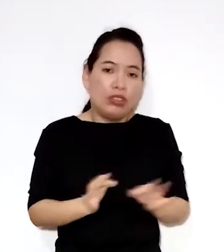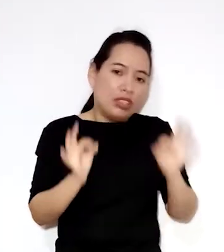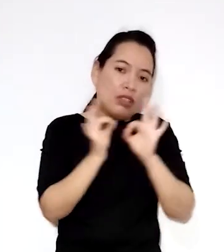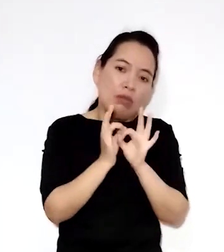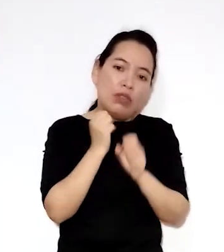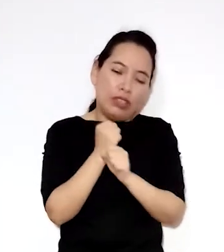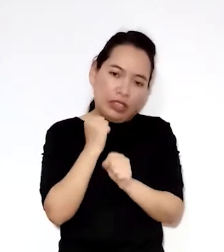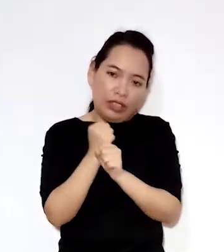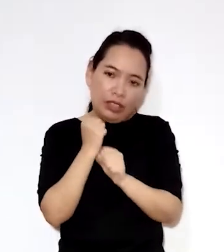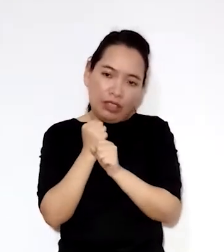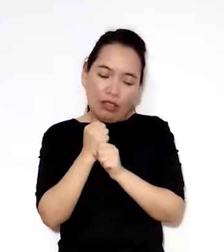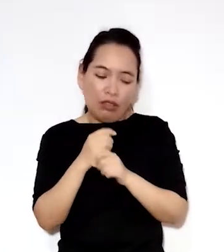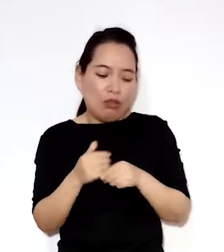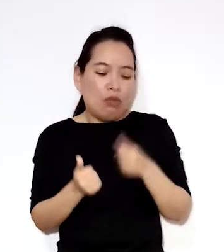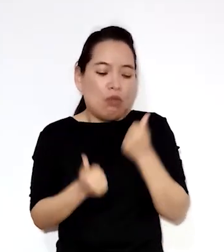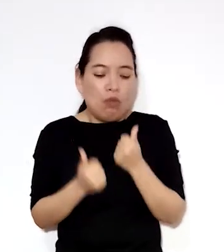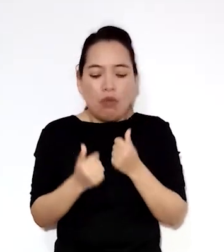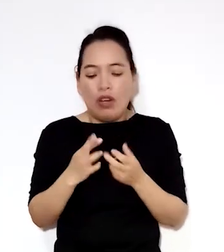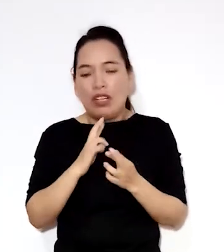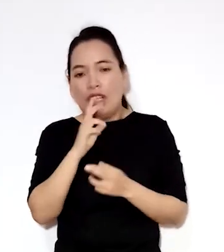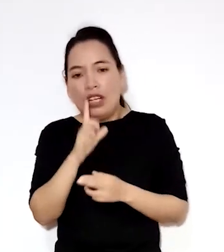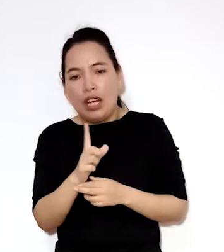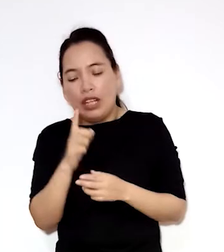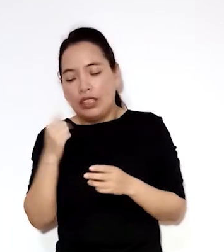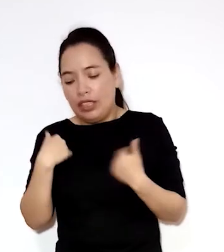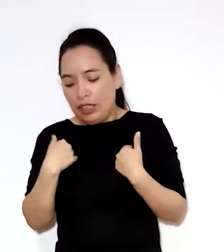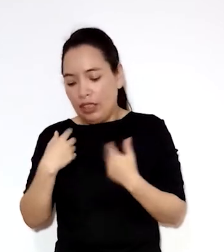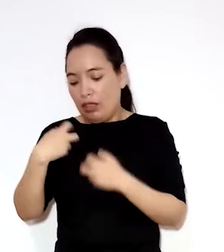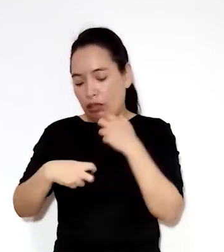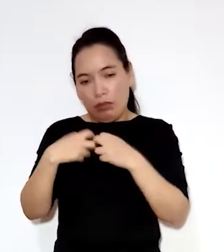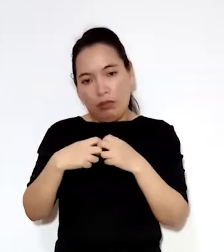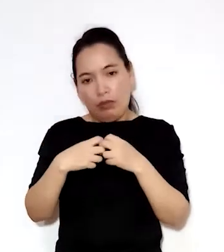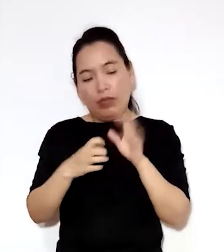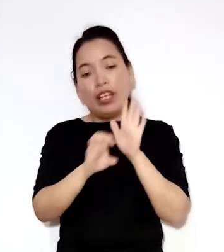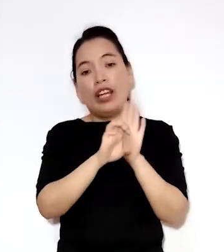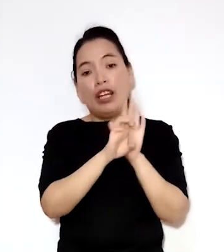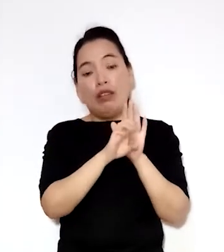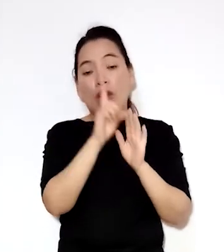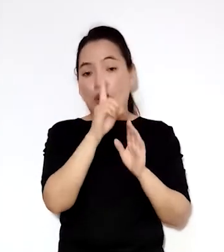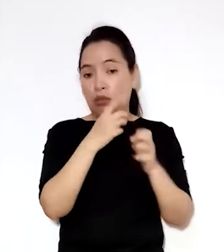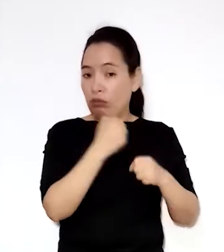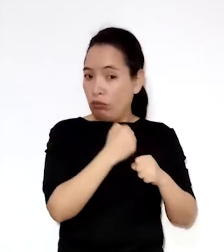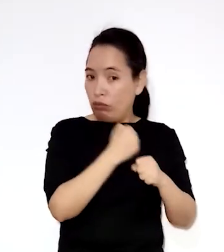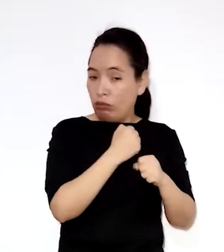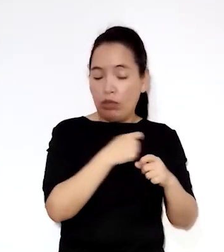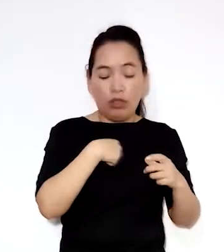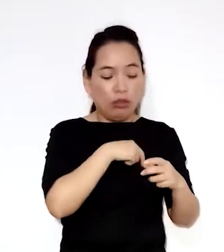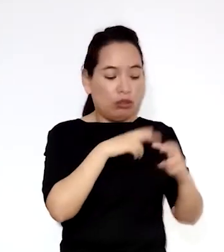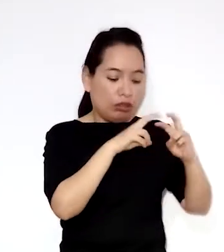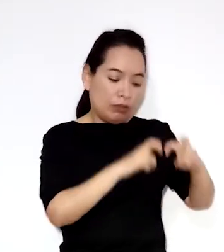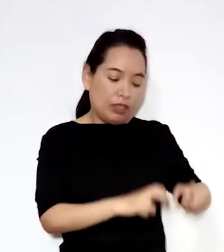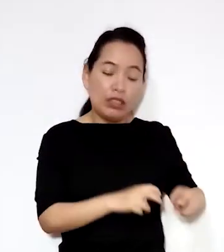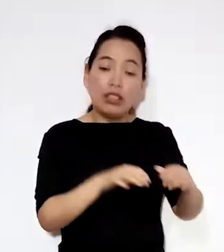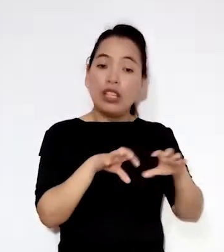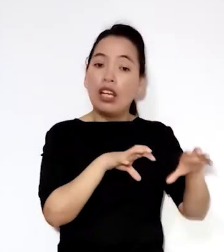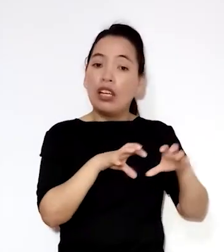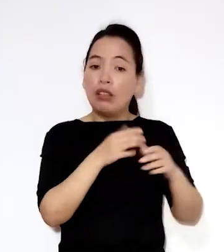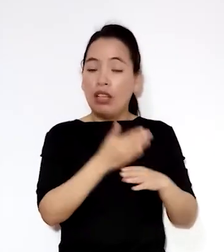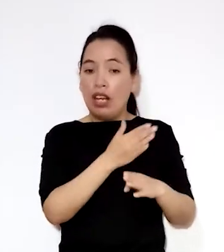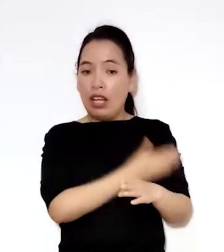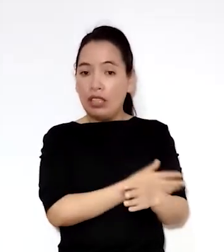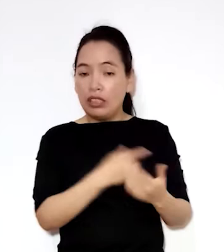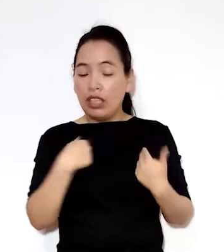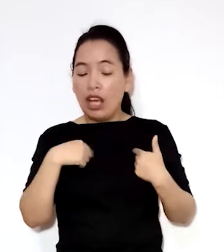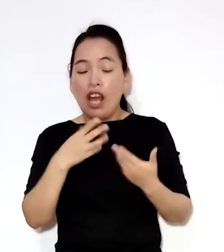realmente pueden ser los problemas que tenemos ahora mismo. Por ejemplo, uno de los trabajos o estudios que hemos hecho es